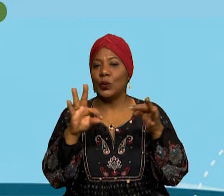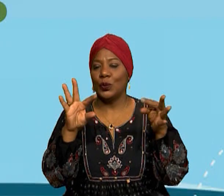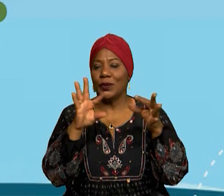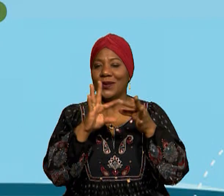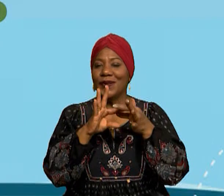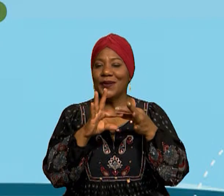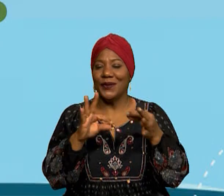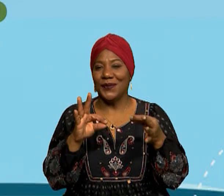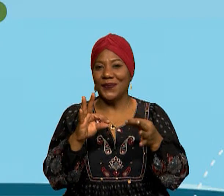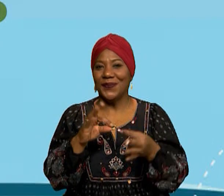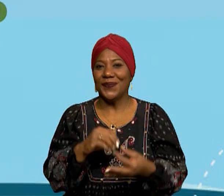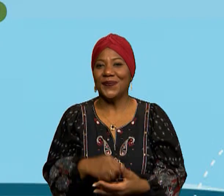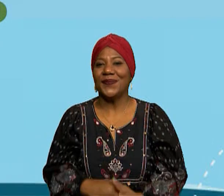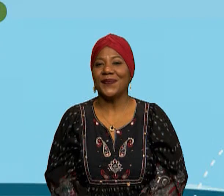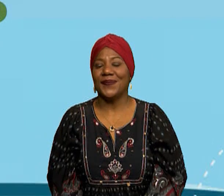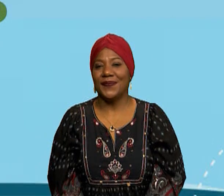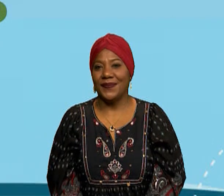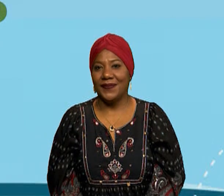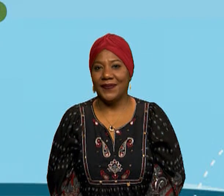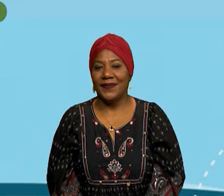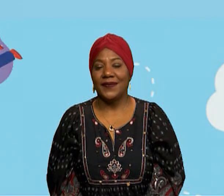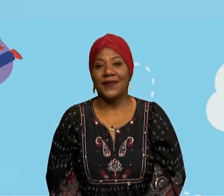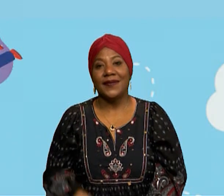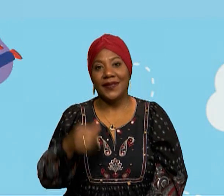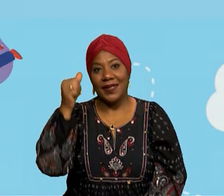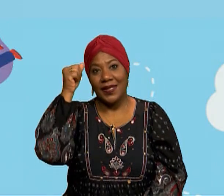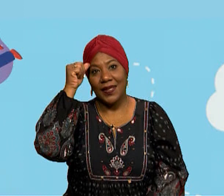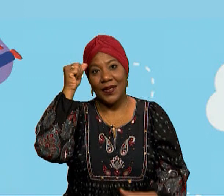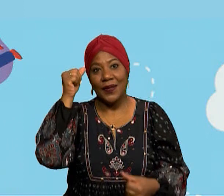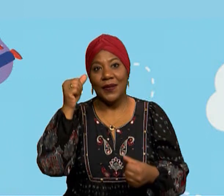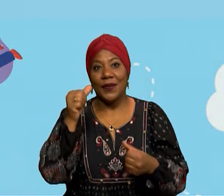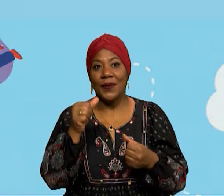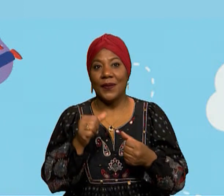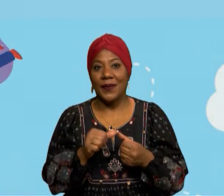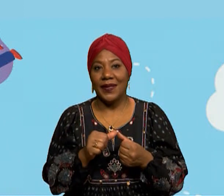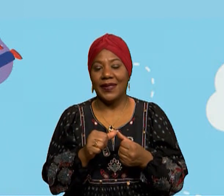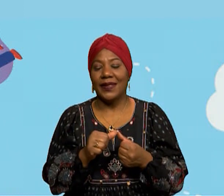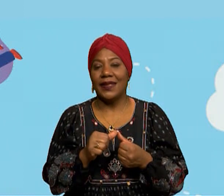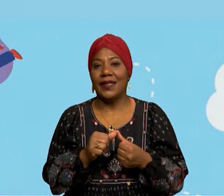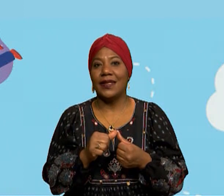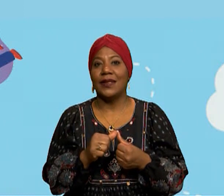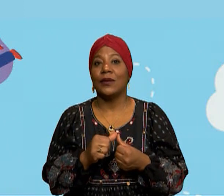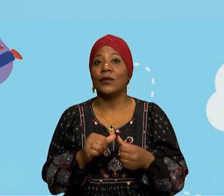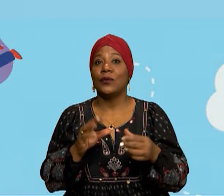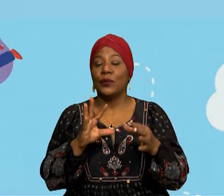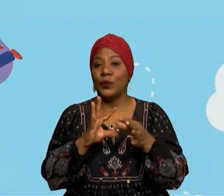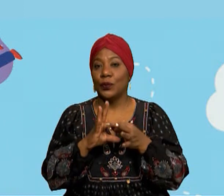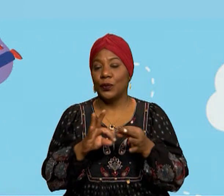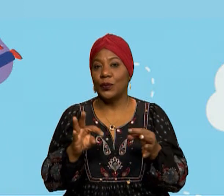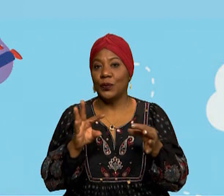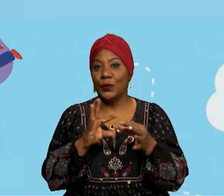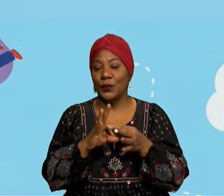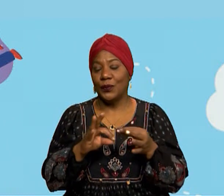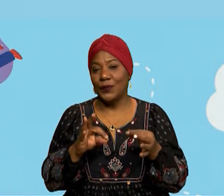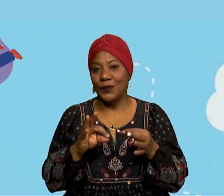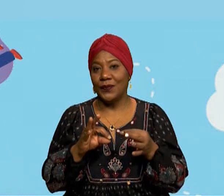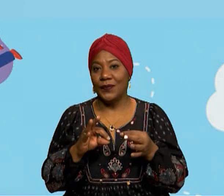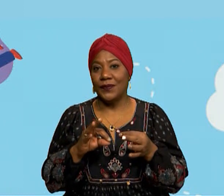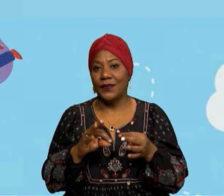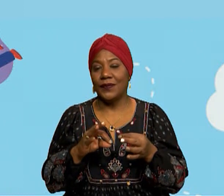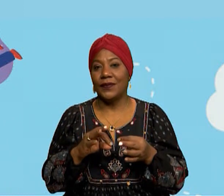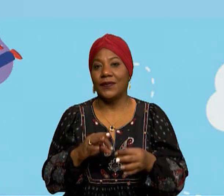del cuento. Vamos a recordar, aquí les traigo el cuento